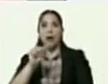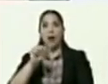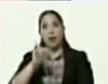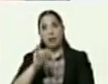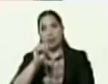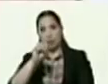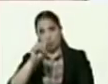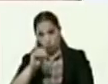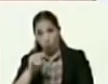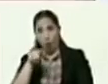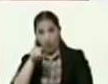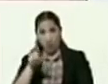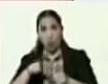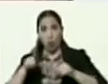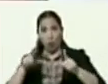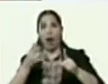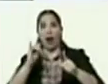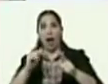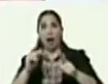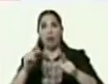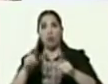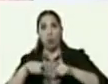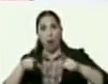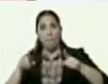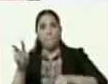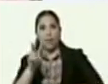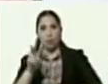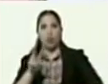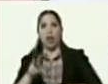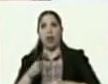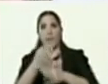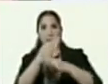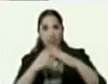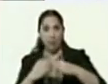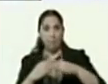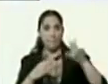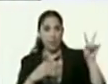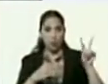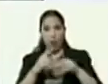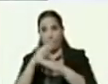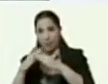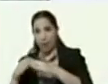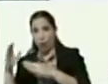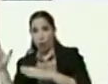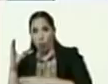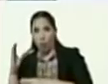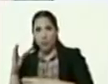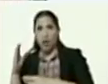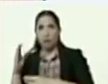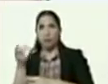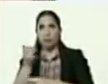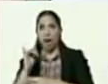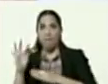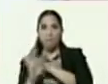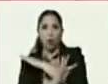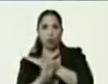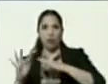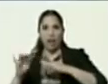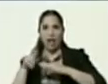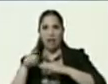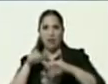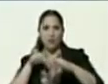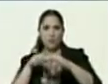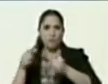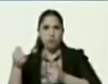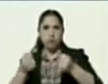sector El Paraíso que tiene una parte en Venezuela y una parte en Colombia atraviesan la frontera y es allí donde